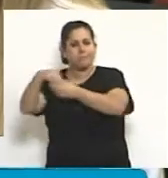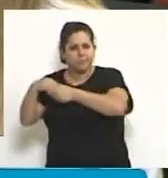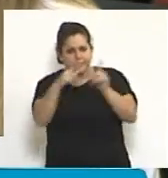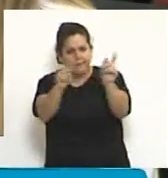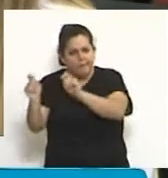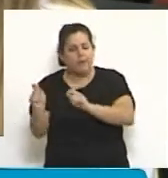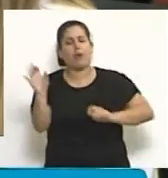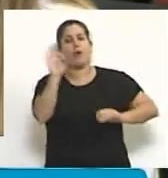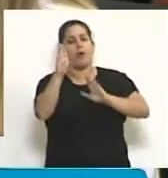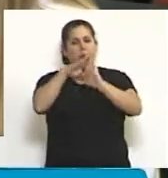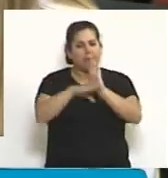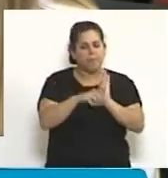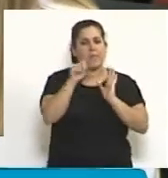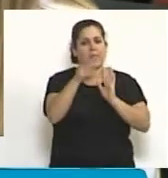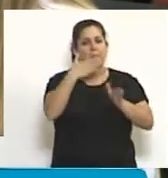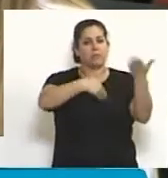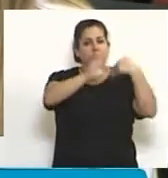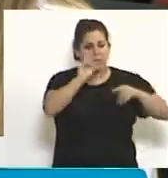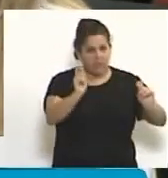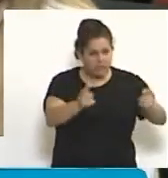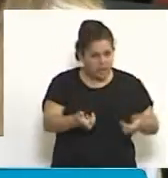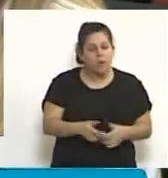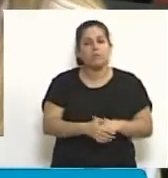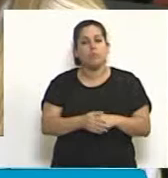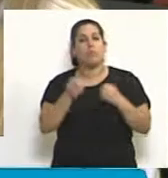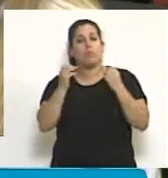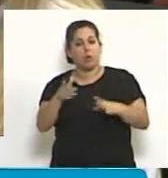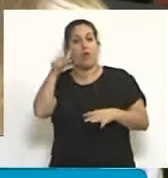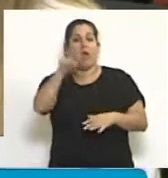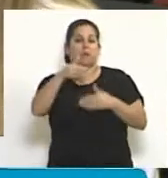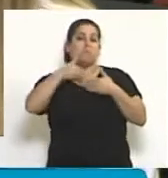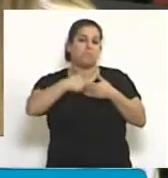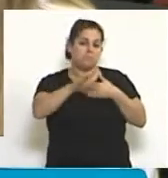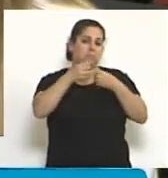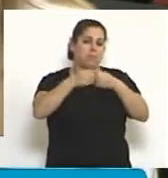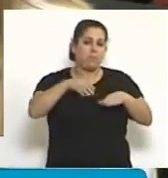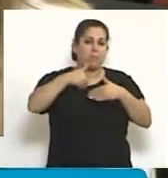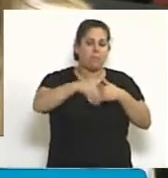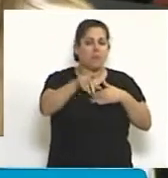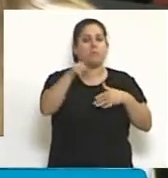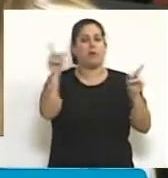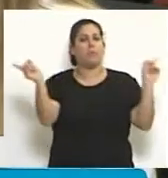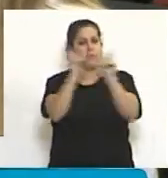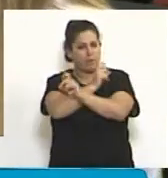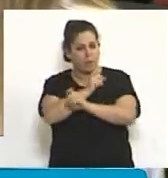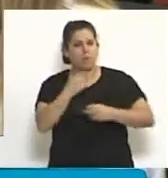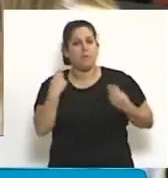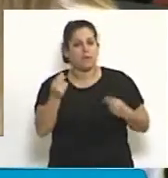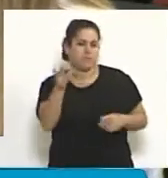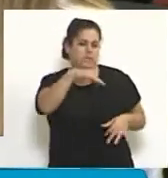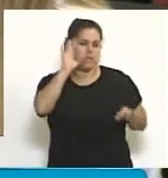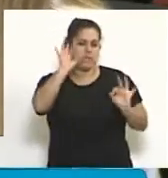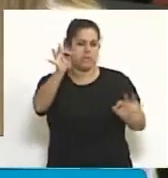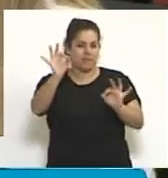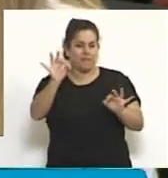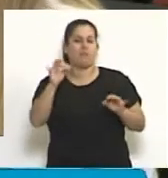el régimen de mayorías y demás, bueno, empezaron a suscitarse los problemas que conocemos